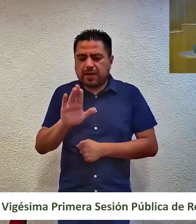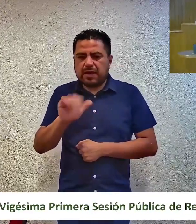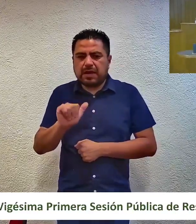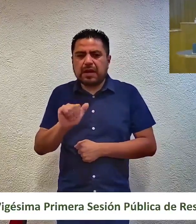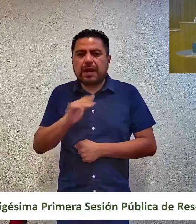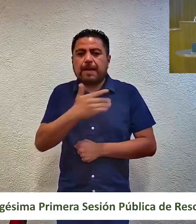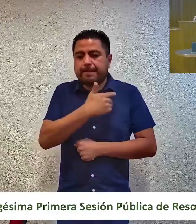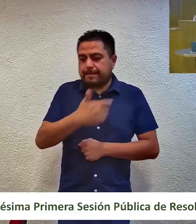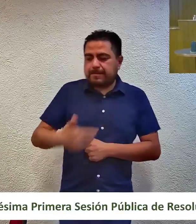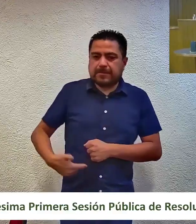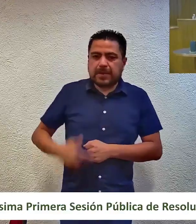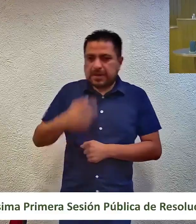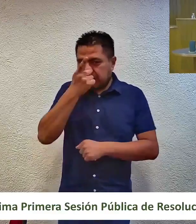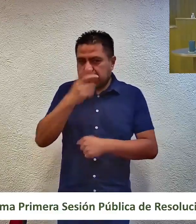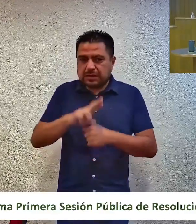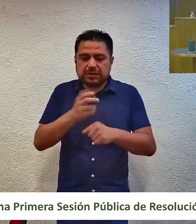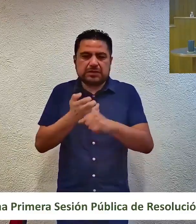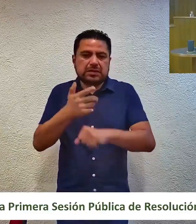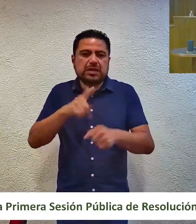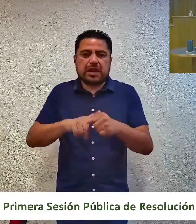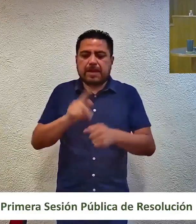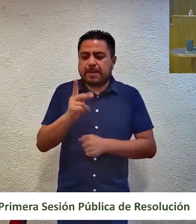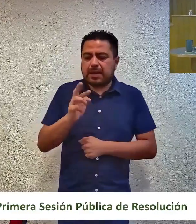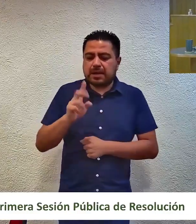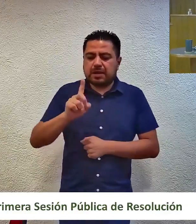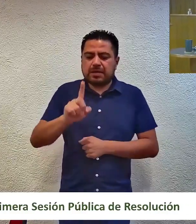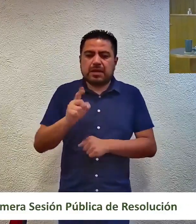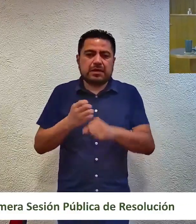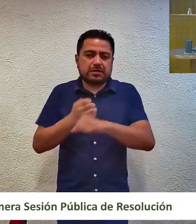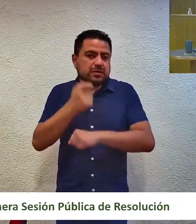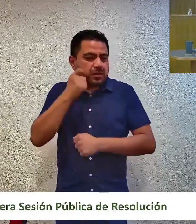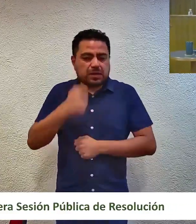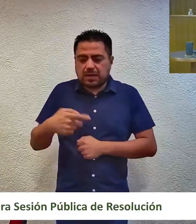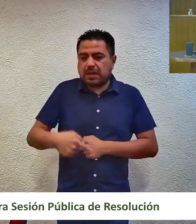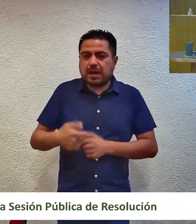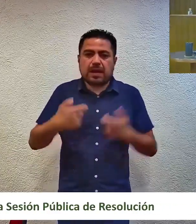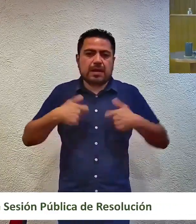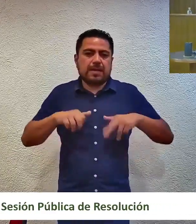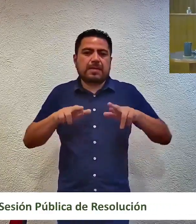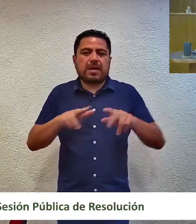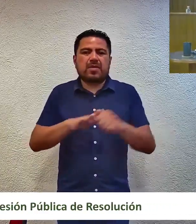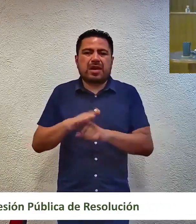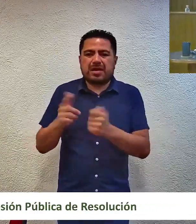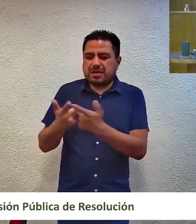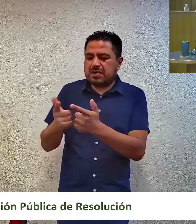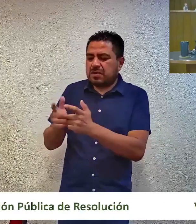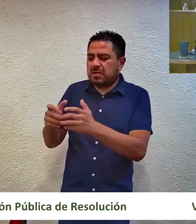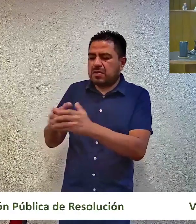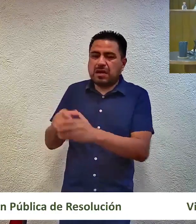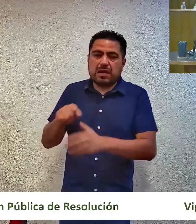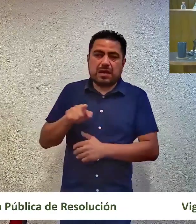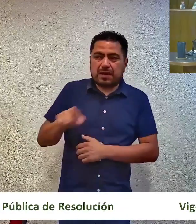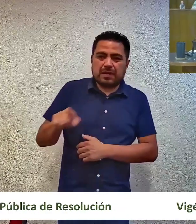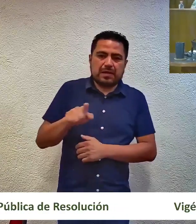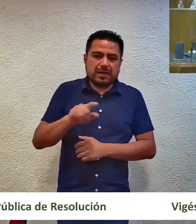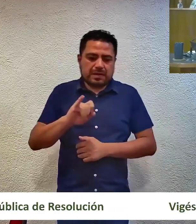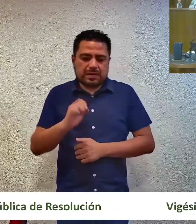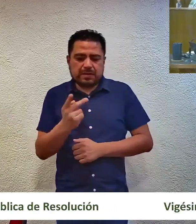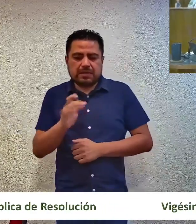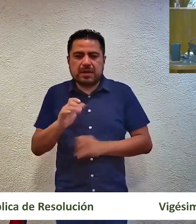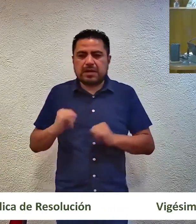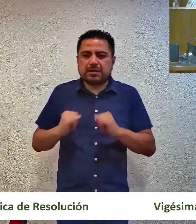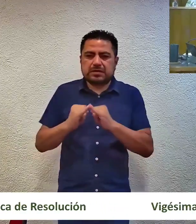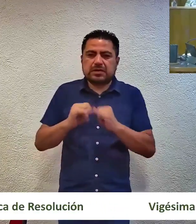de presidente de la Dirección Estatal Ejecutiva del PRD en el Estado de Guerrero y representante de dicho partido ante el Instituto del 31 de